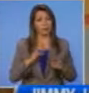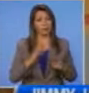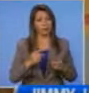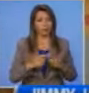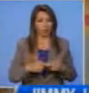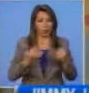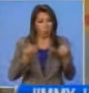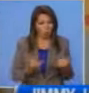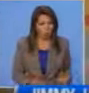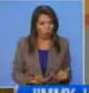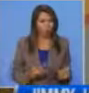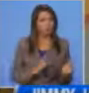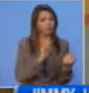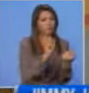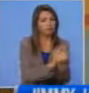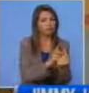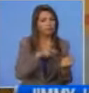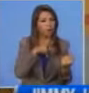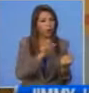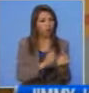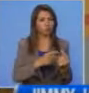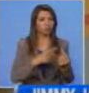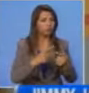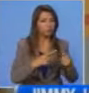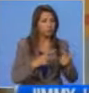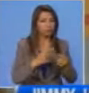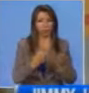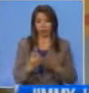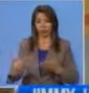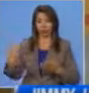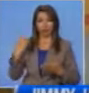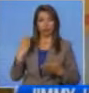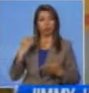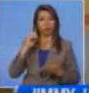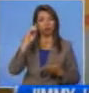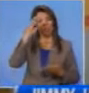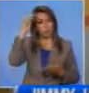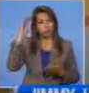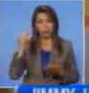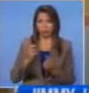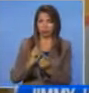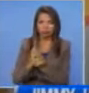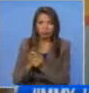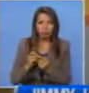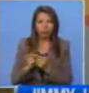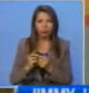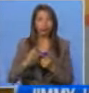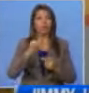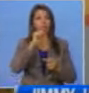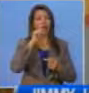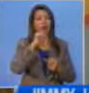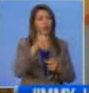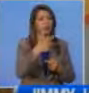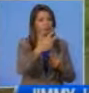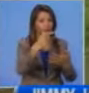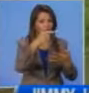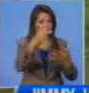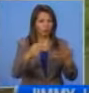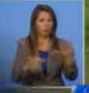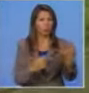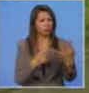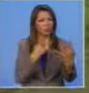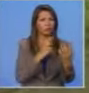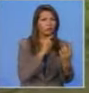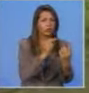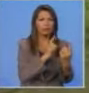me reúno con Paul, la semana pasada con el prefecto de Bolívar. Tengo que reunirme con tres prefectos más, con cuatro prefectos más. Porque